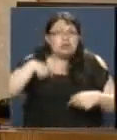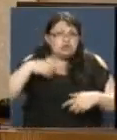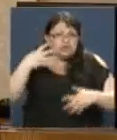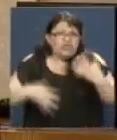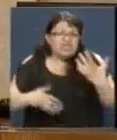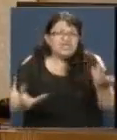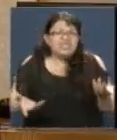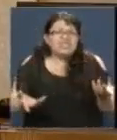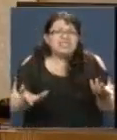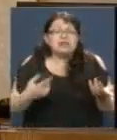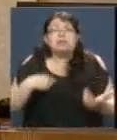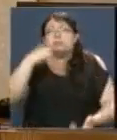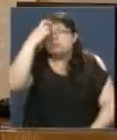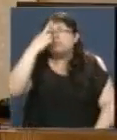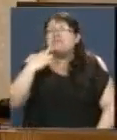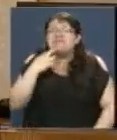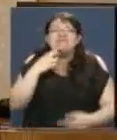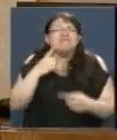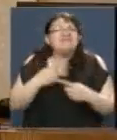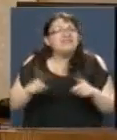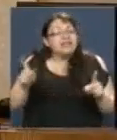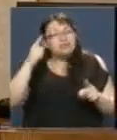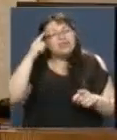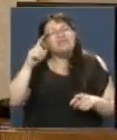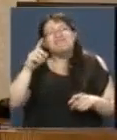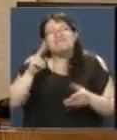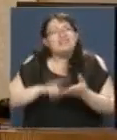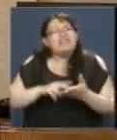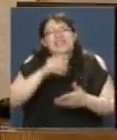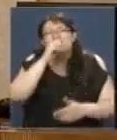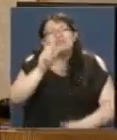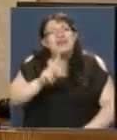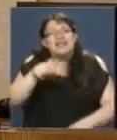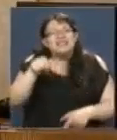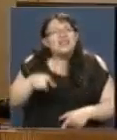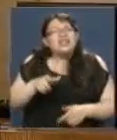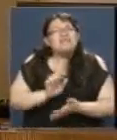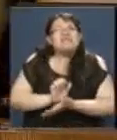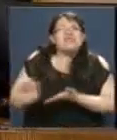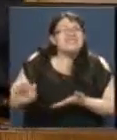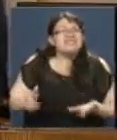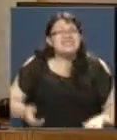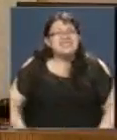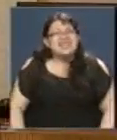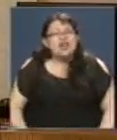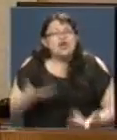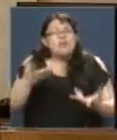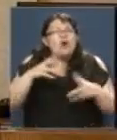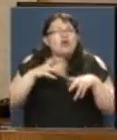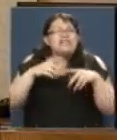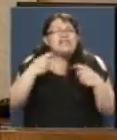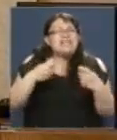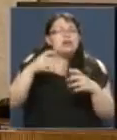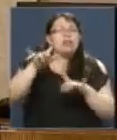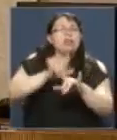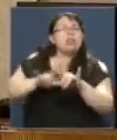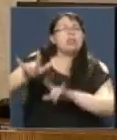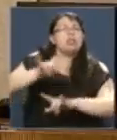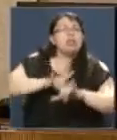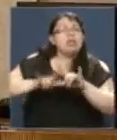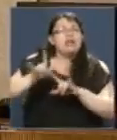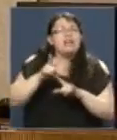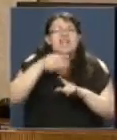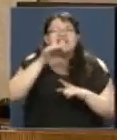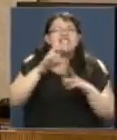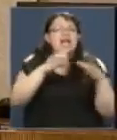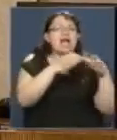Mi perfil es todo lo contrario. Pero no soporto este desprecio, no soporto esta manipulación. Y que empiecen a hablar de